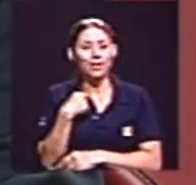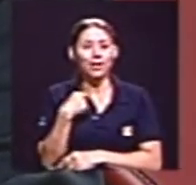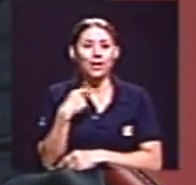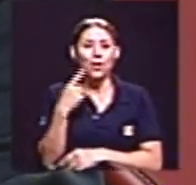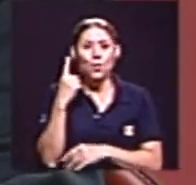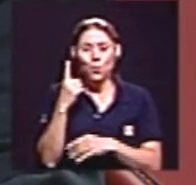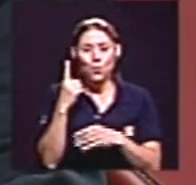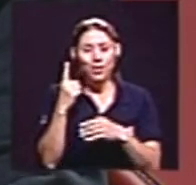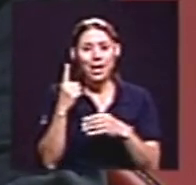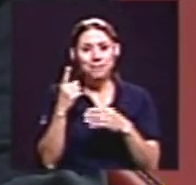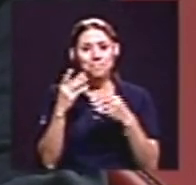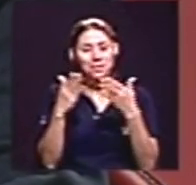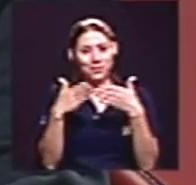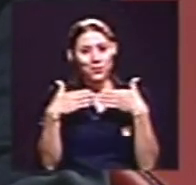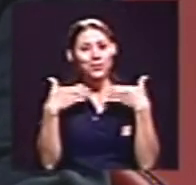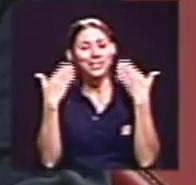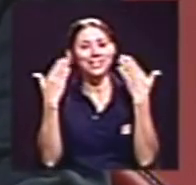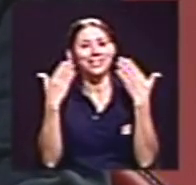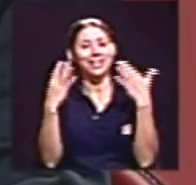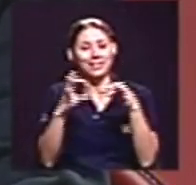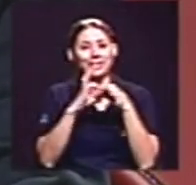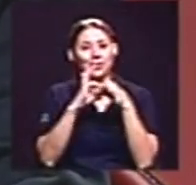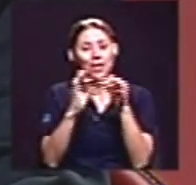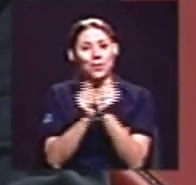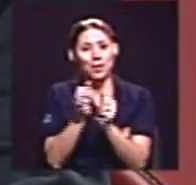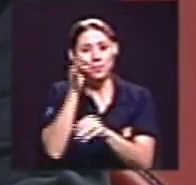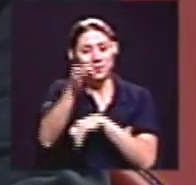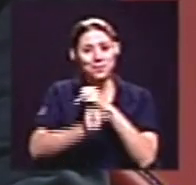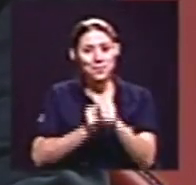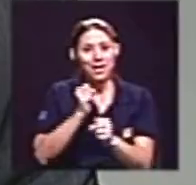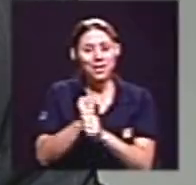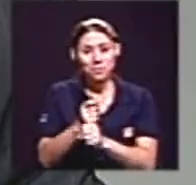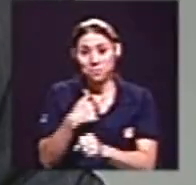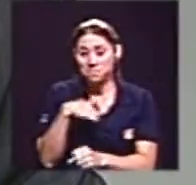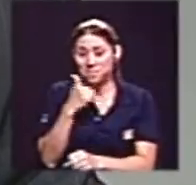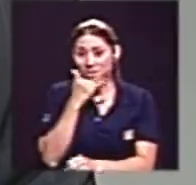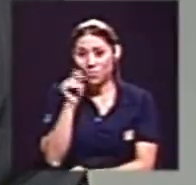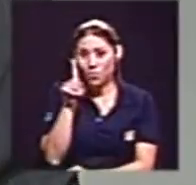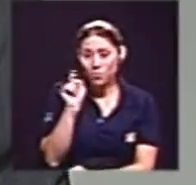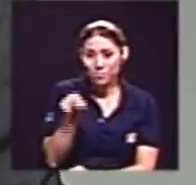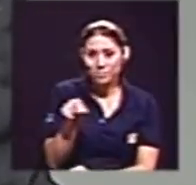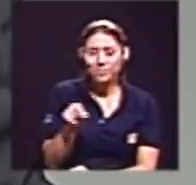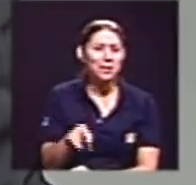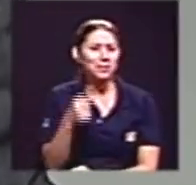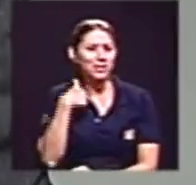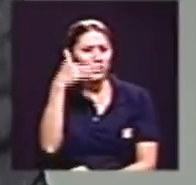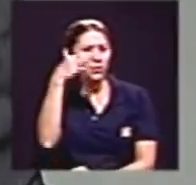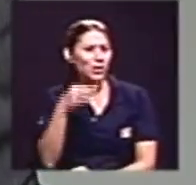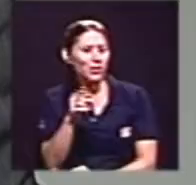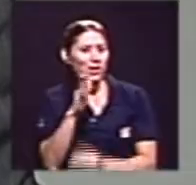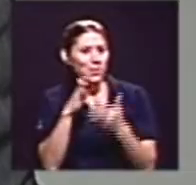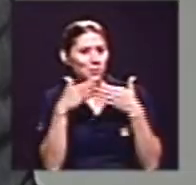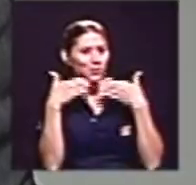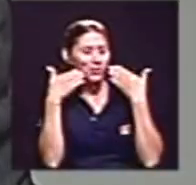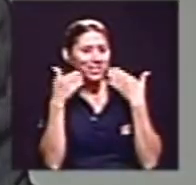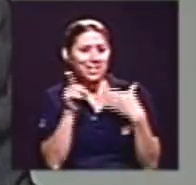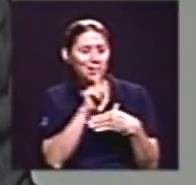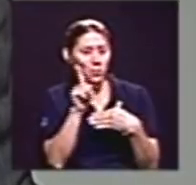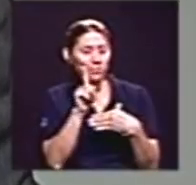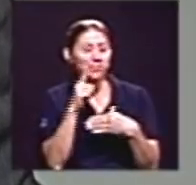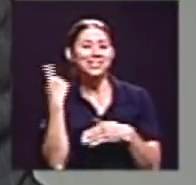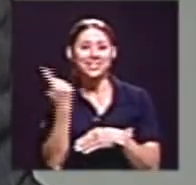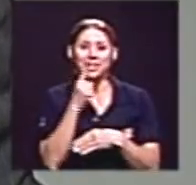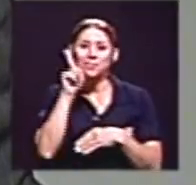infieri respecto al 2010. ¿Me equivoco? Yo creo, tanto como sonrisa, la cara de preocupación debe permanecer